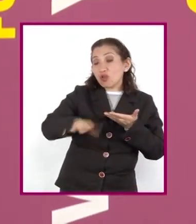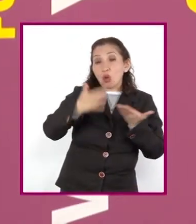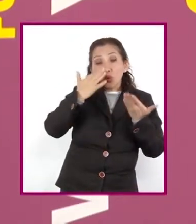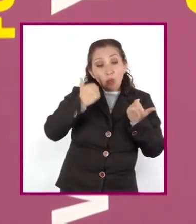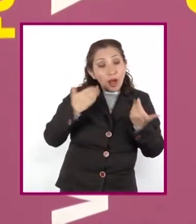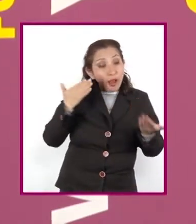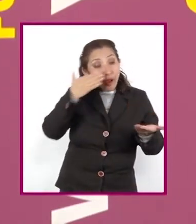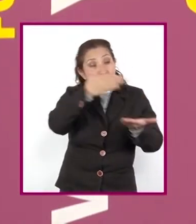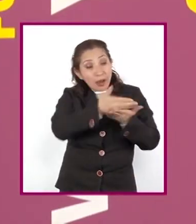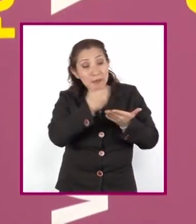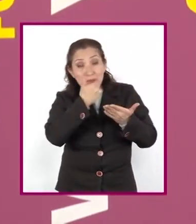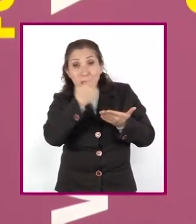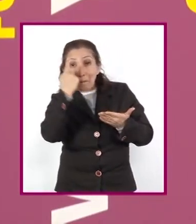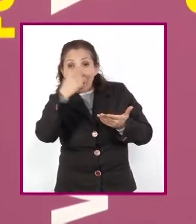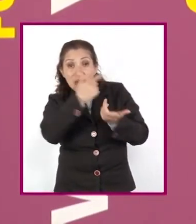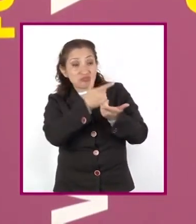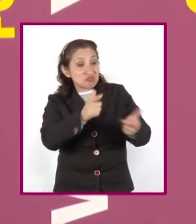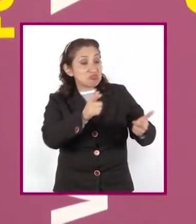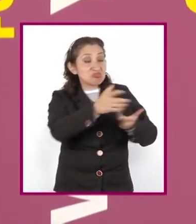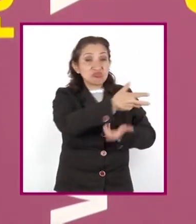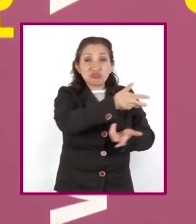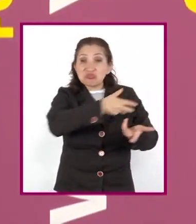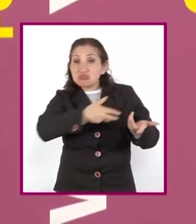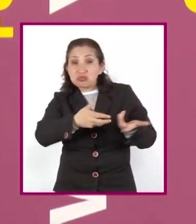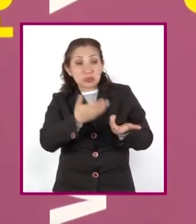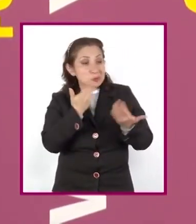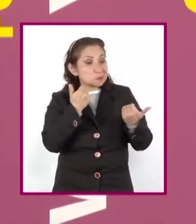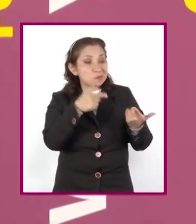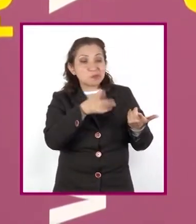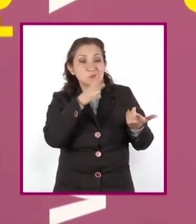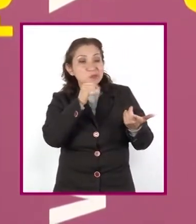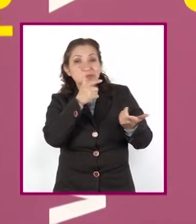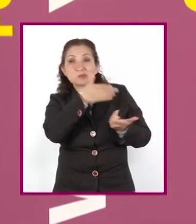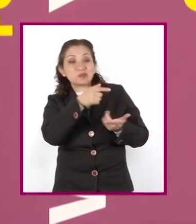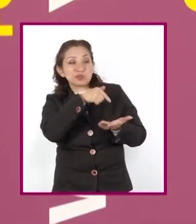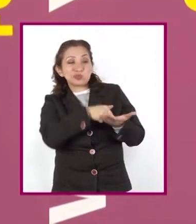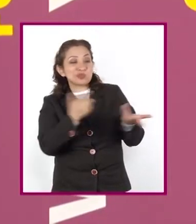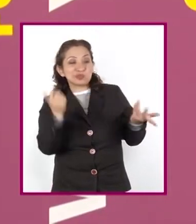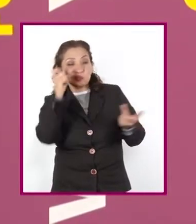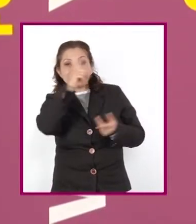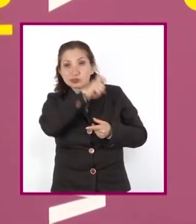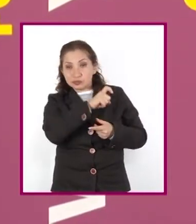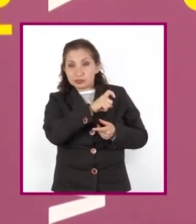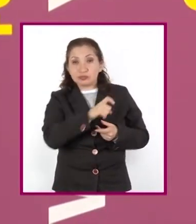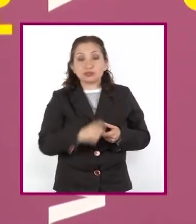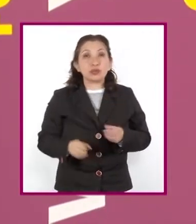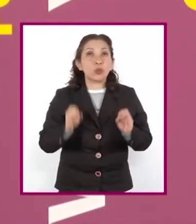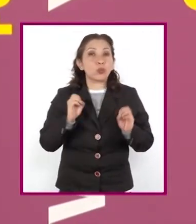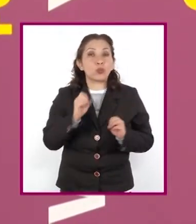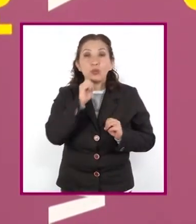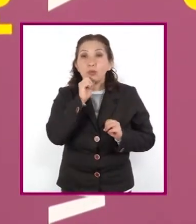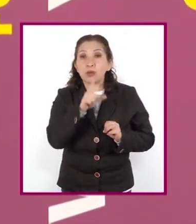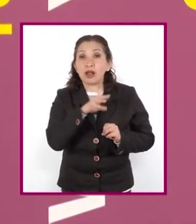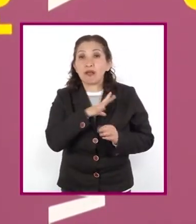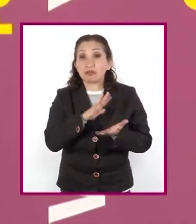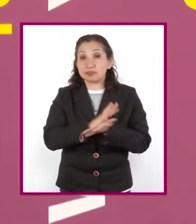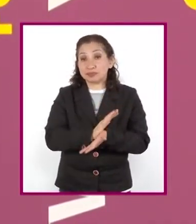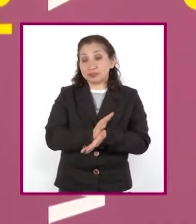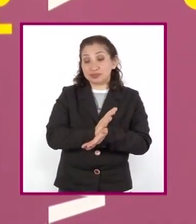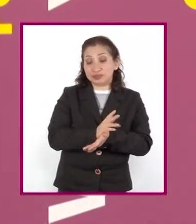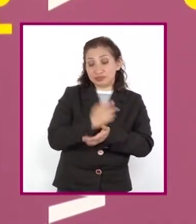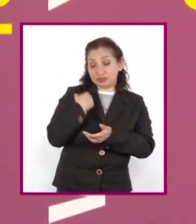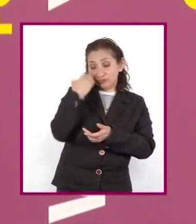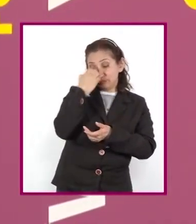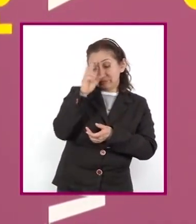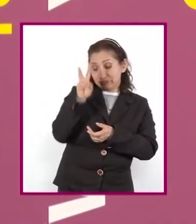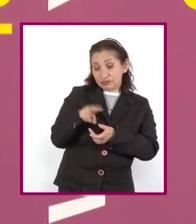con las condiciones necesarias para desenvolverse en esos espacios. También puede haber discriminación u